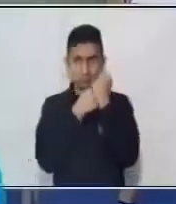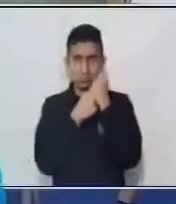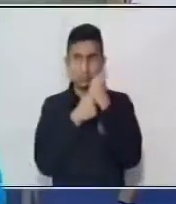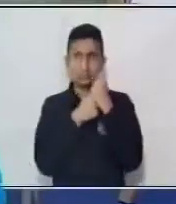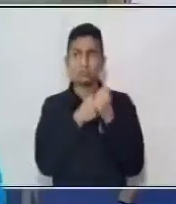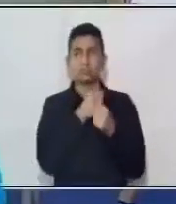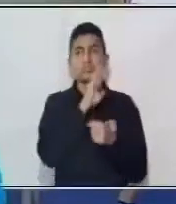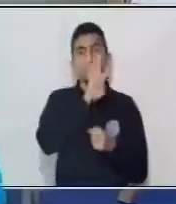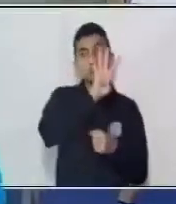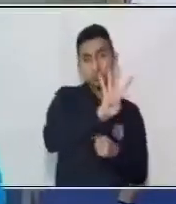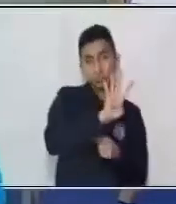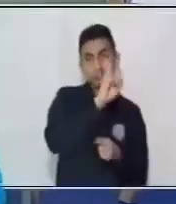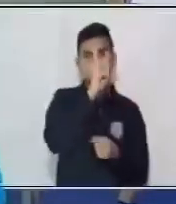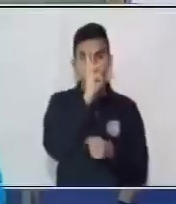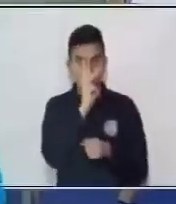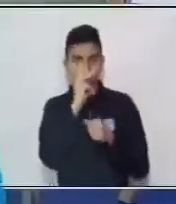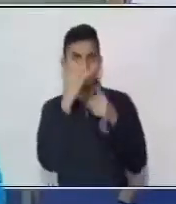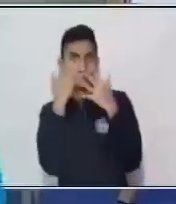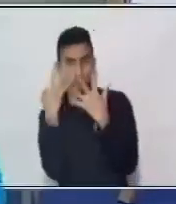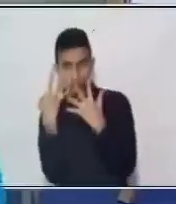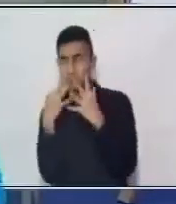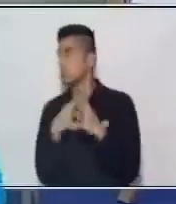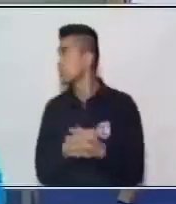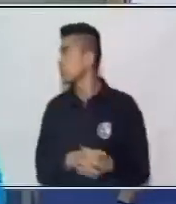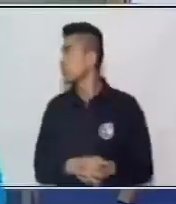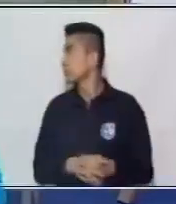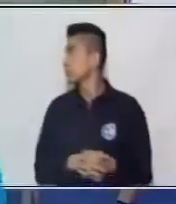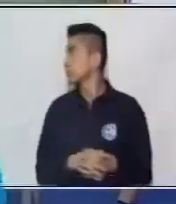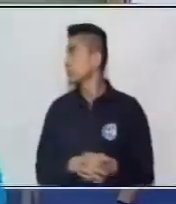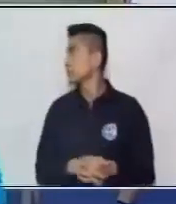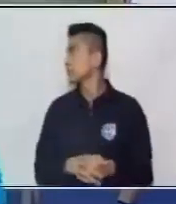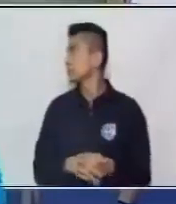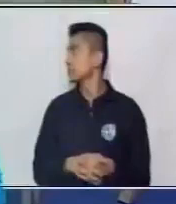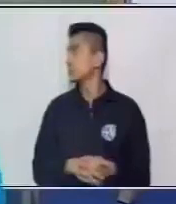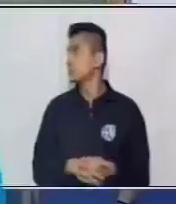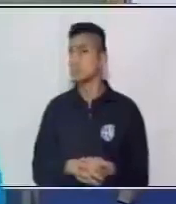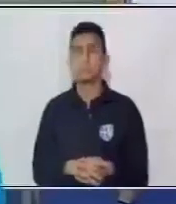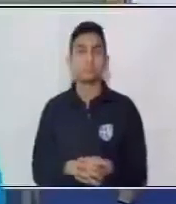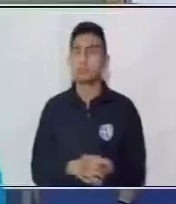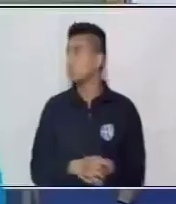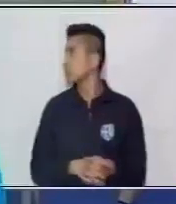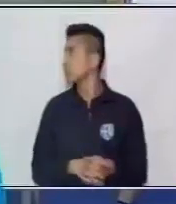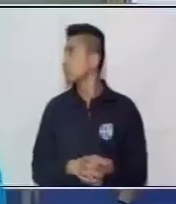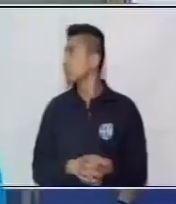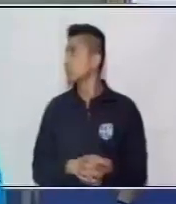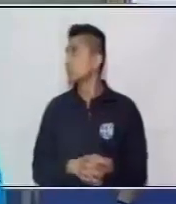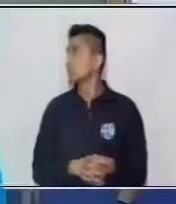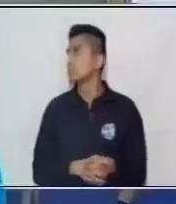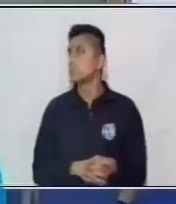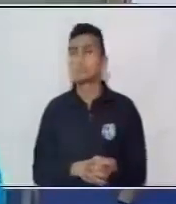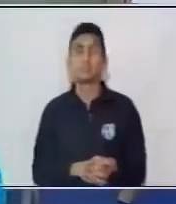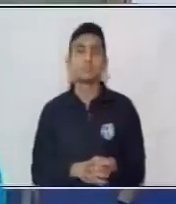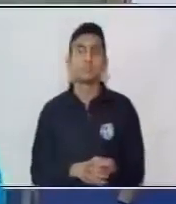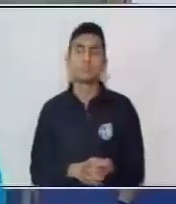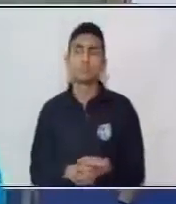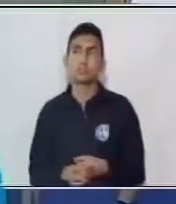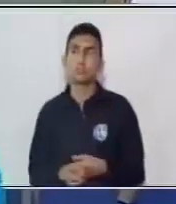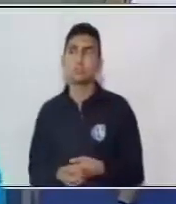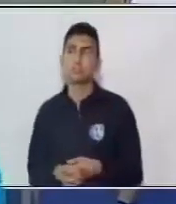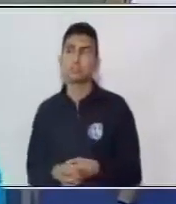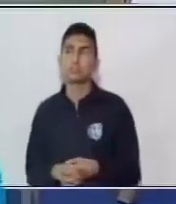el múltiplo de 4 y 8. ¿Cuáles son esos múltiplos? Y aquí les voy a hacer la tablita de este lado.